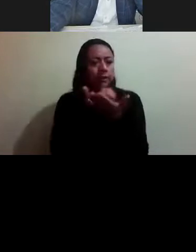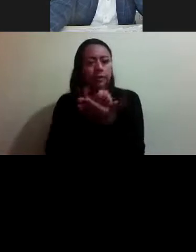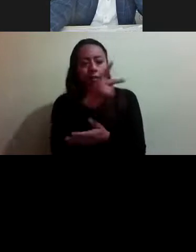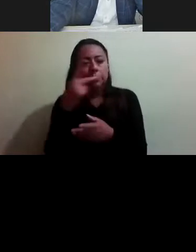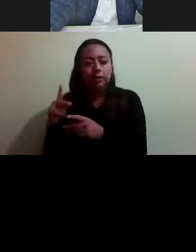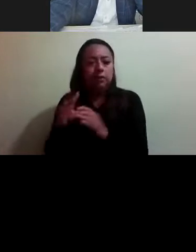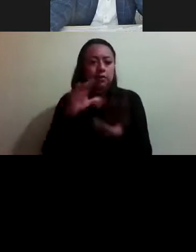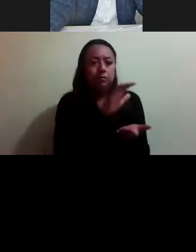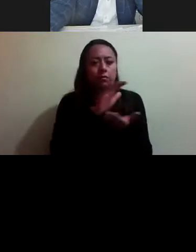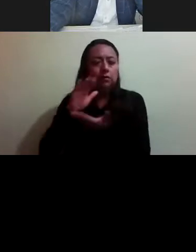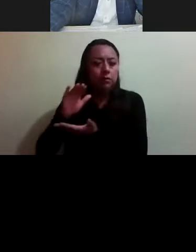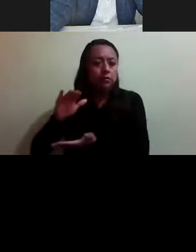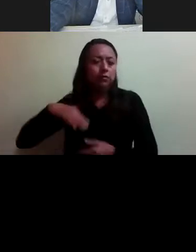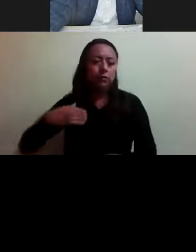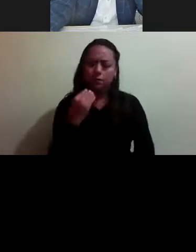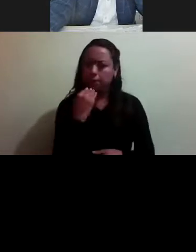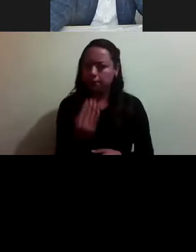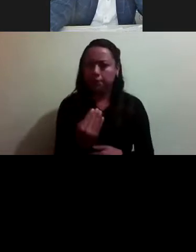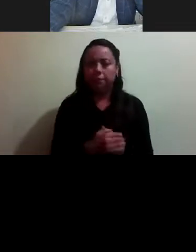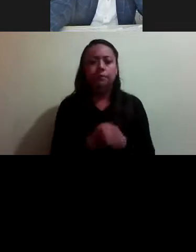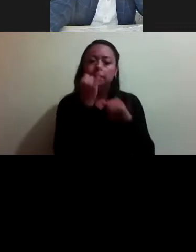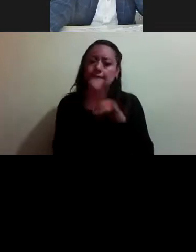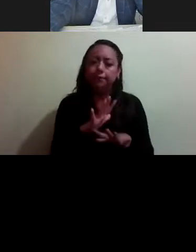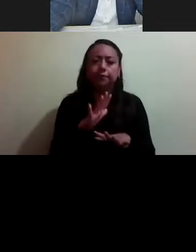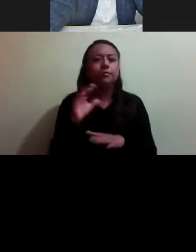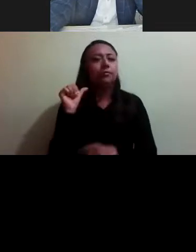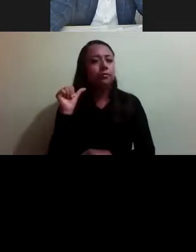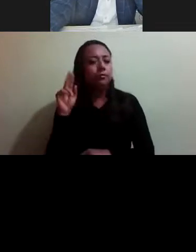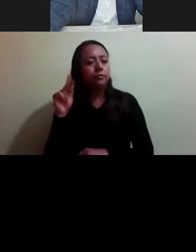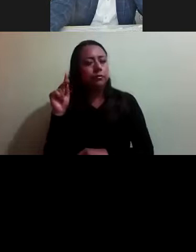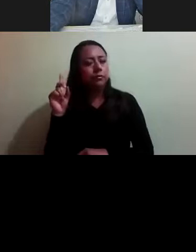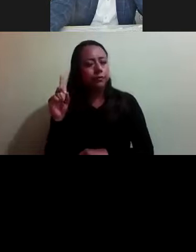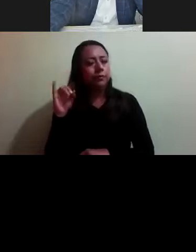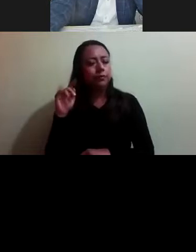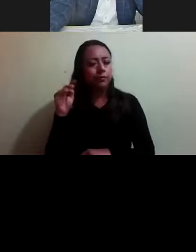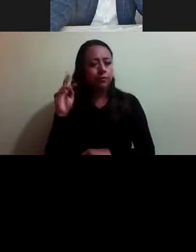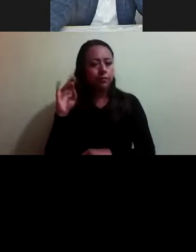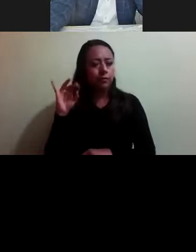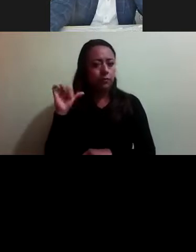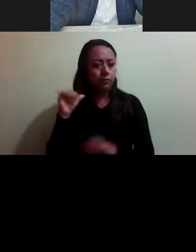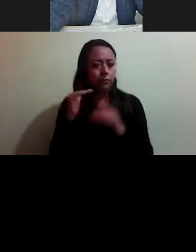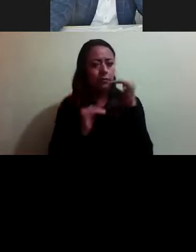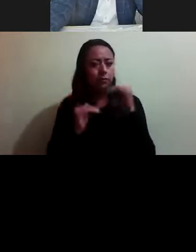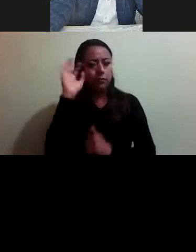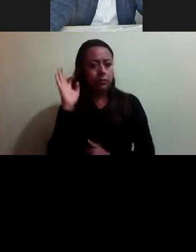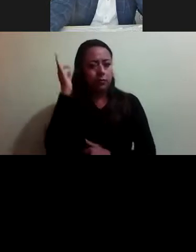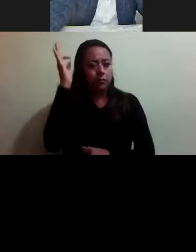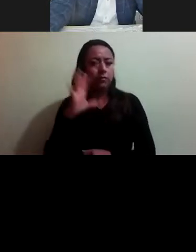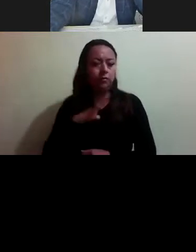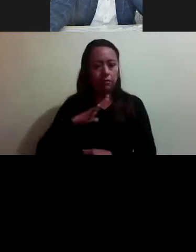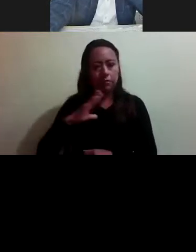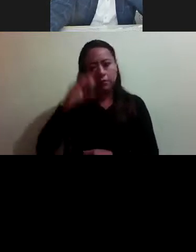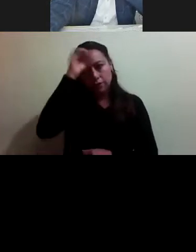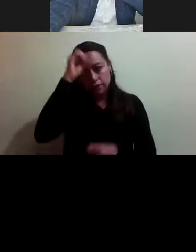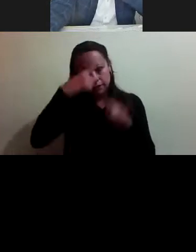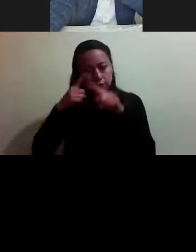muy bien, ¿no? Ahí están los informes de la Auditoría Superior de la Federación, ¿no? Con muchas observaciones, ahí están los ejercicios,